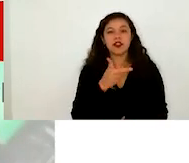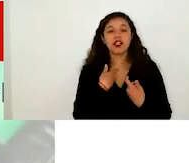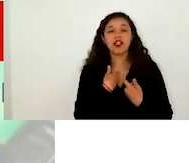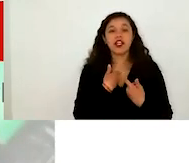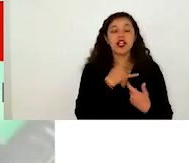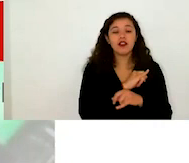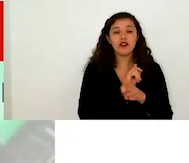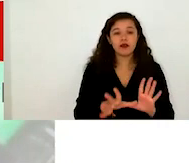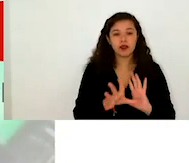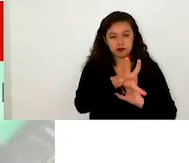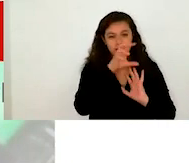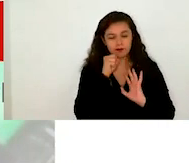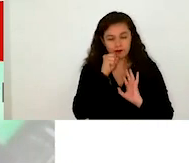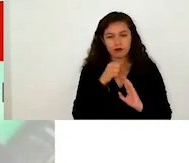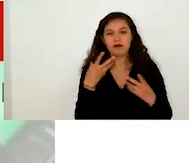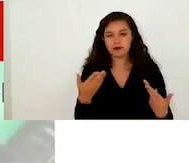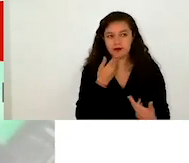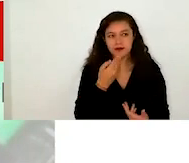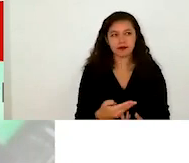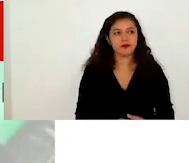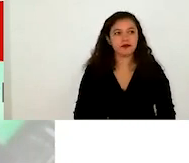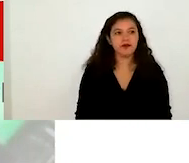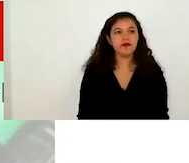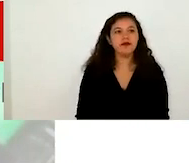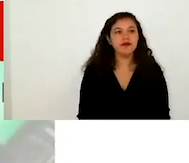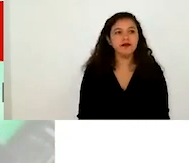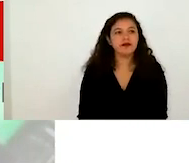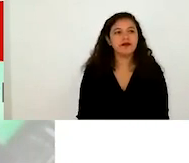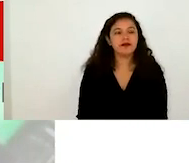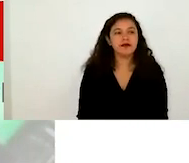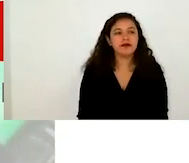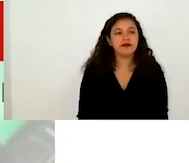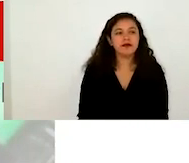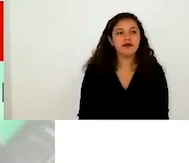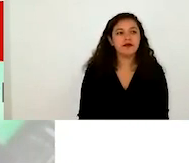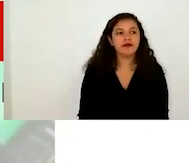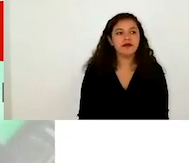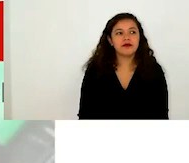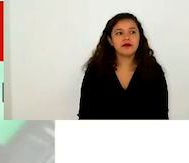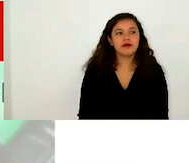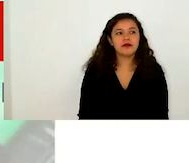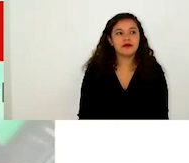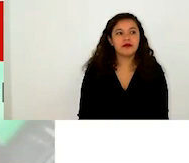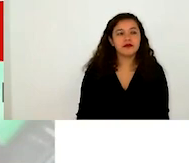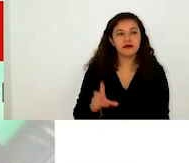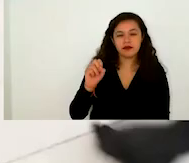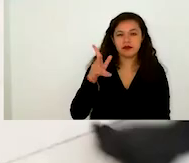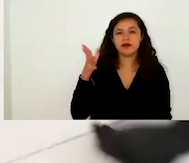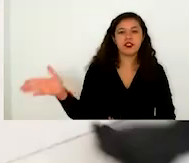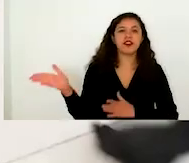está dando muy bien ok vamos entonces prácticas y al siguiente módulo